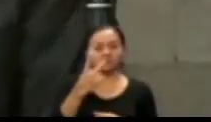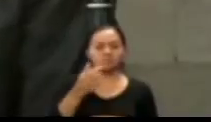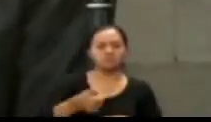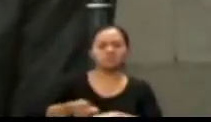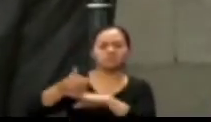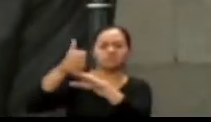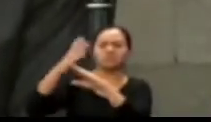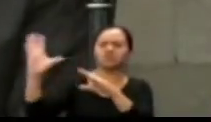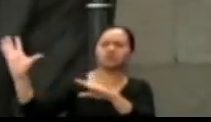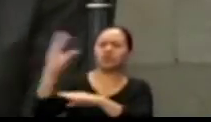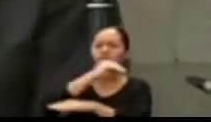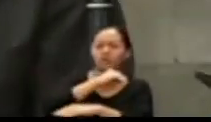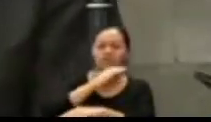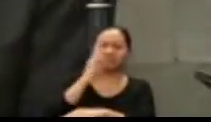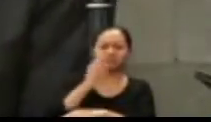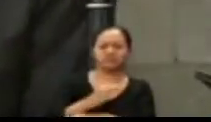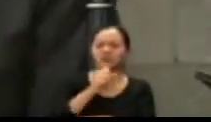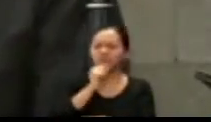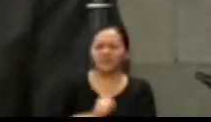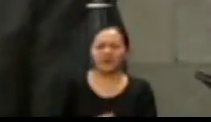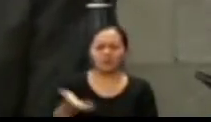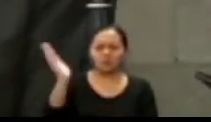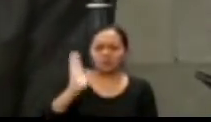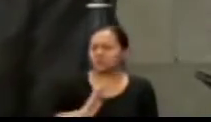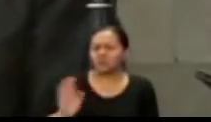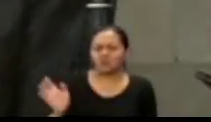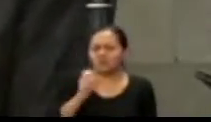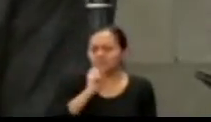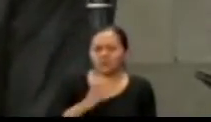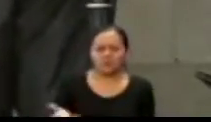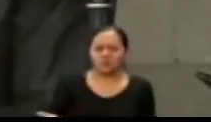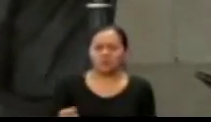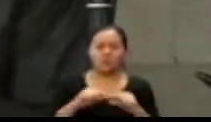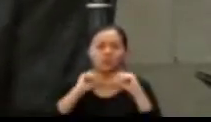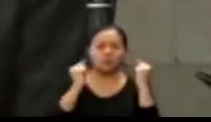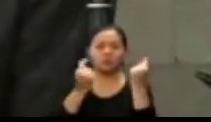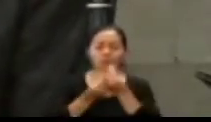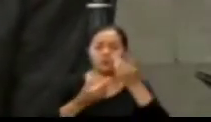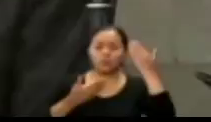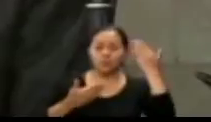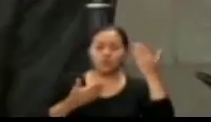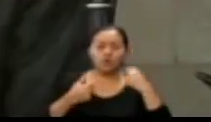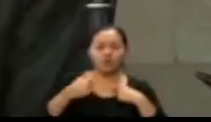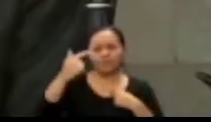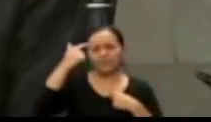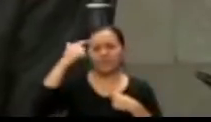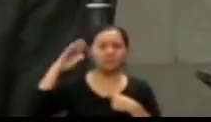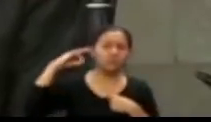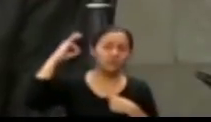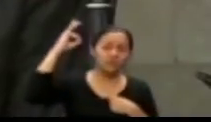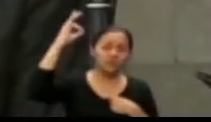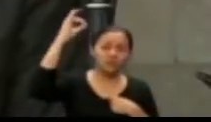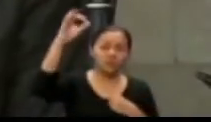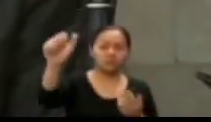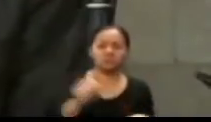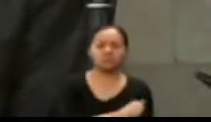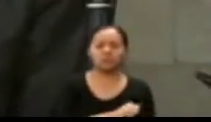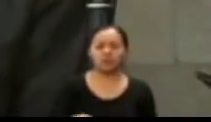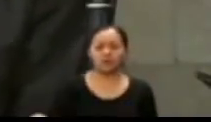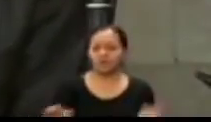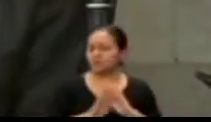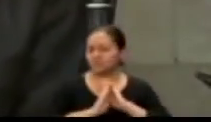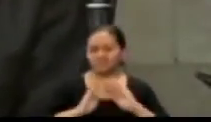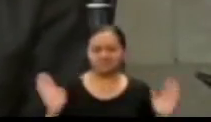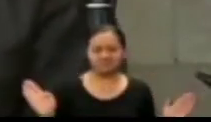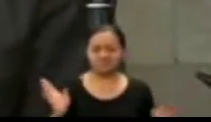de absolutamente obsoleto. Para mí algún día los partidos todos van a desaparecer como entidad de intermediación